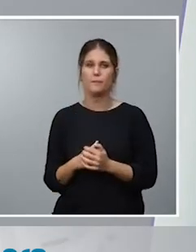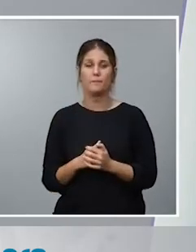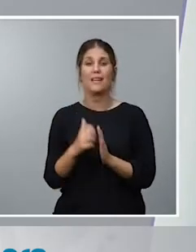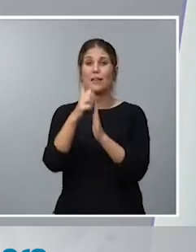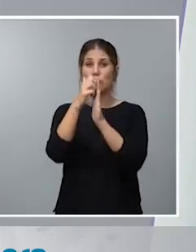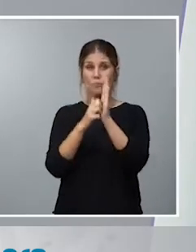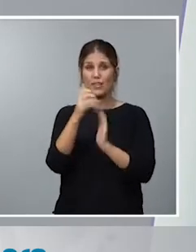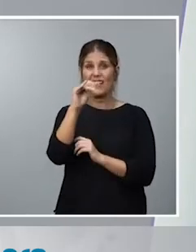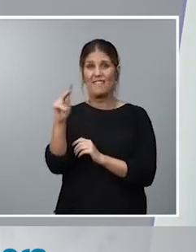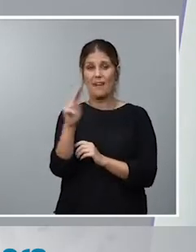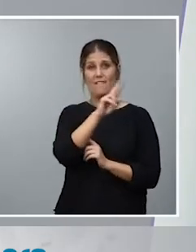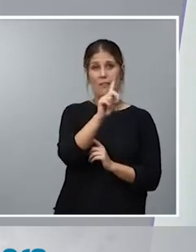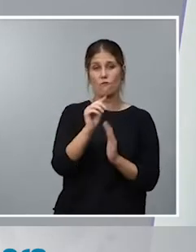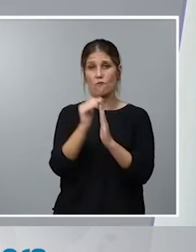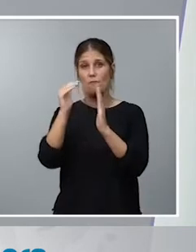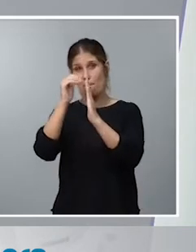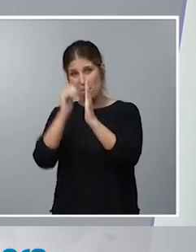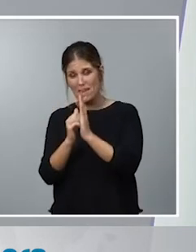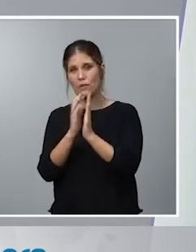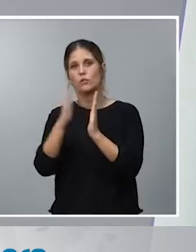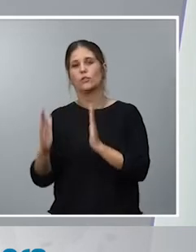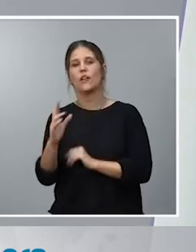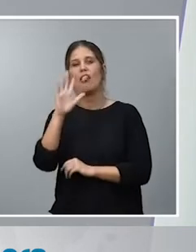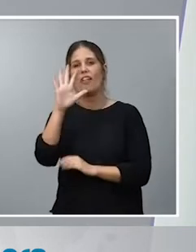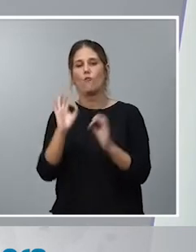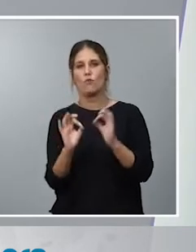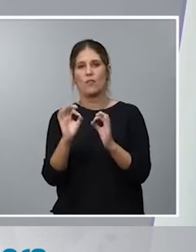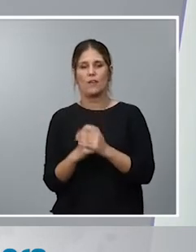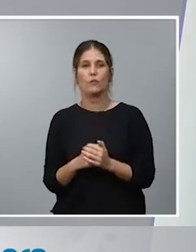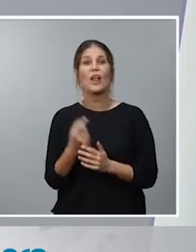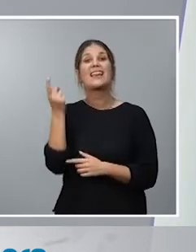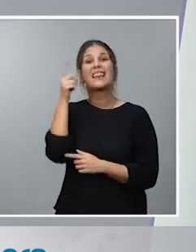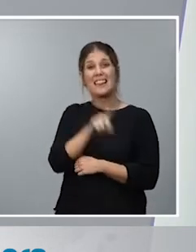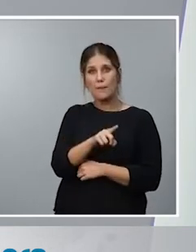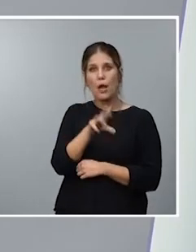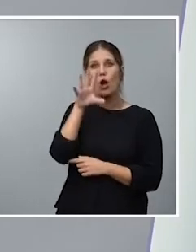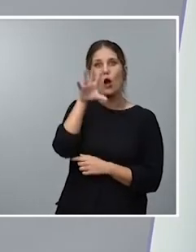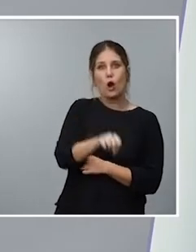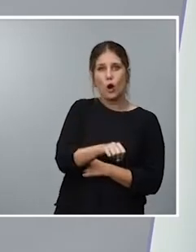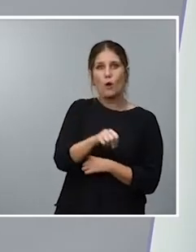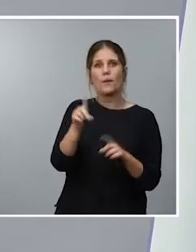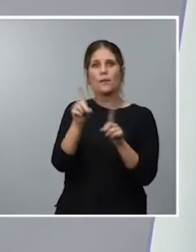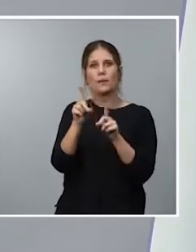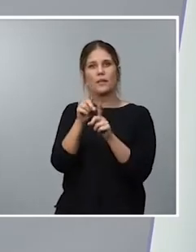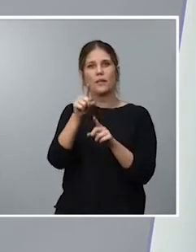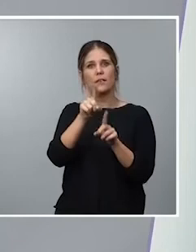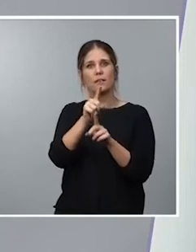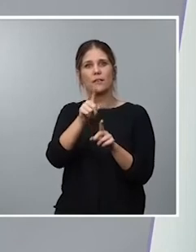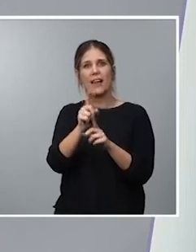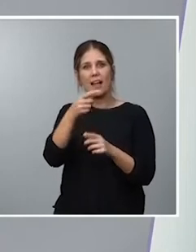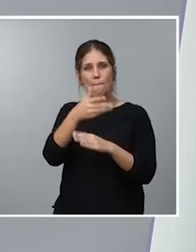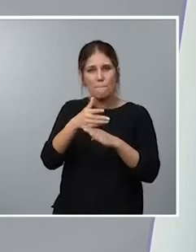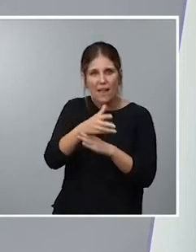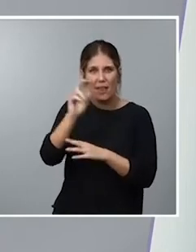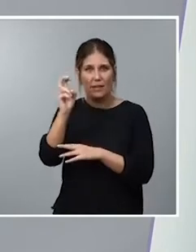21 al 5% que aplica también a la compra de pellets, astillas y leña. Esta rebaja proporciona un